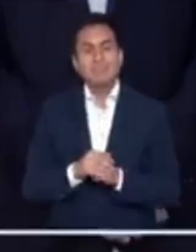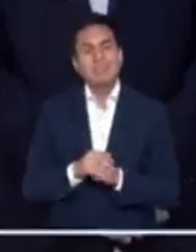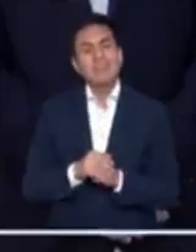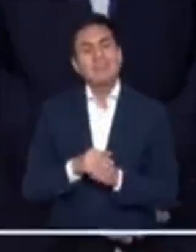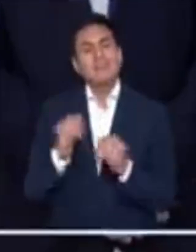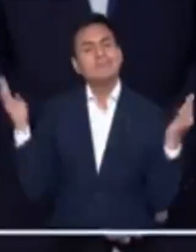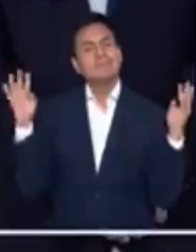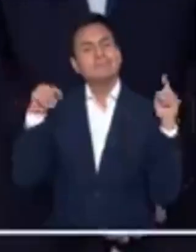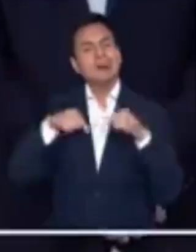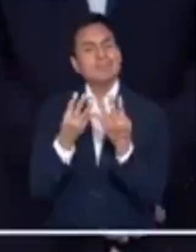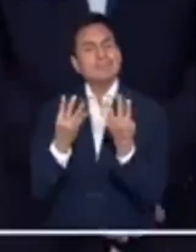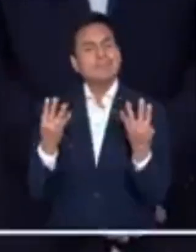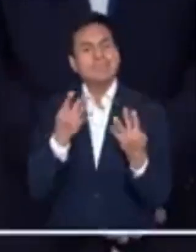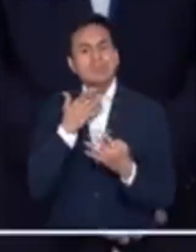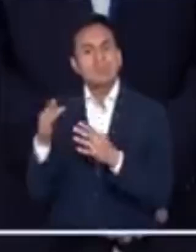día porque